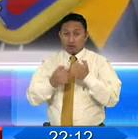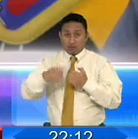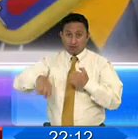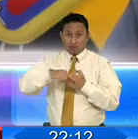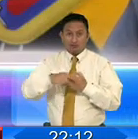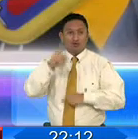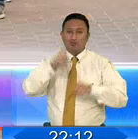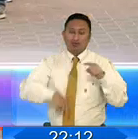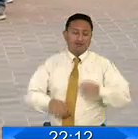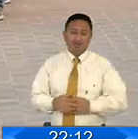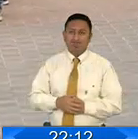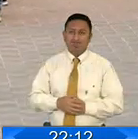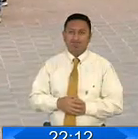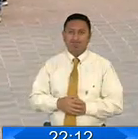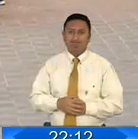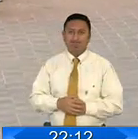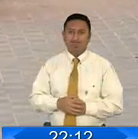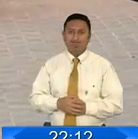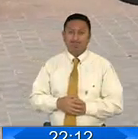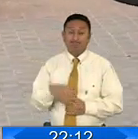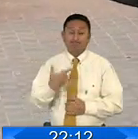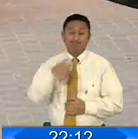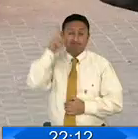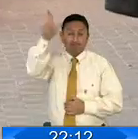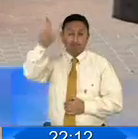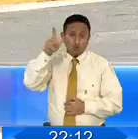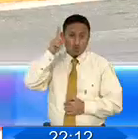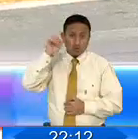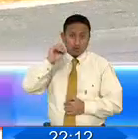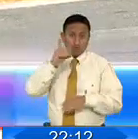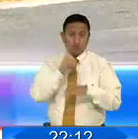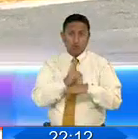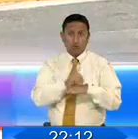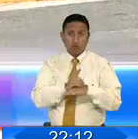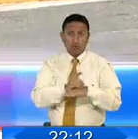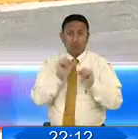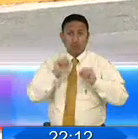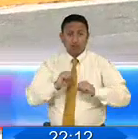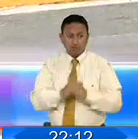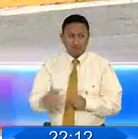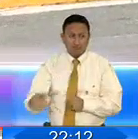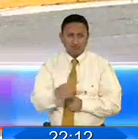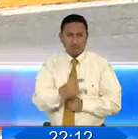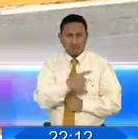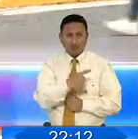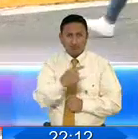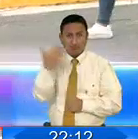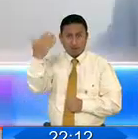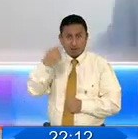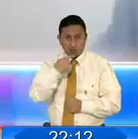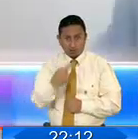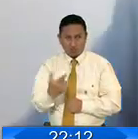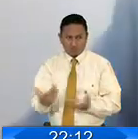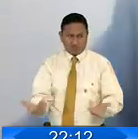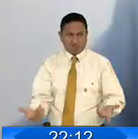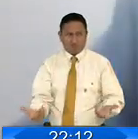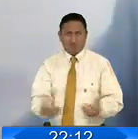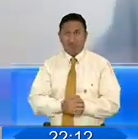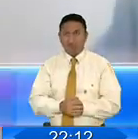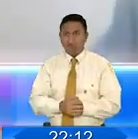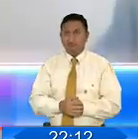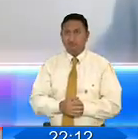es lo más adecuado. Bajo esa lógica, los expertos también cuestionan el anuncio de la alcaldía. No se